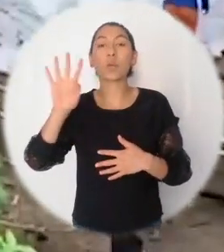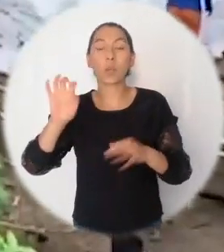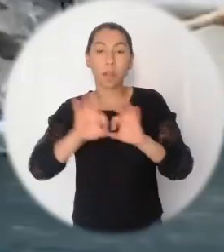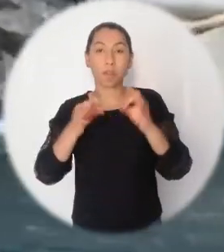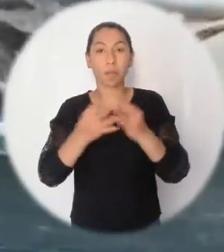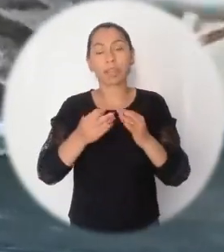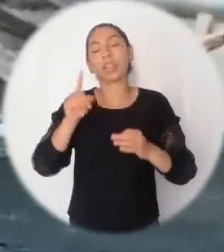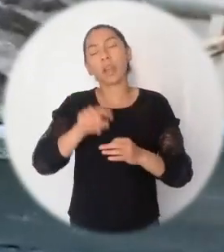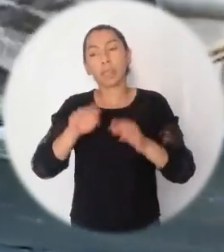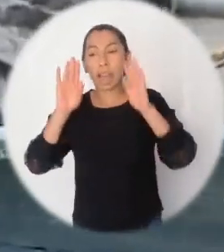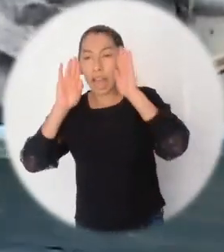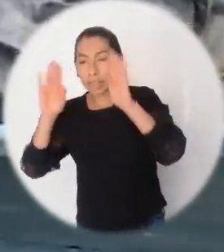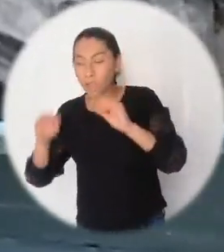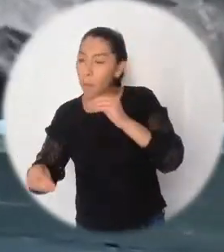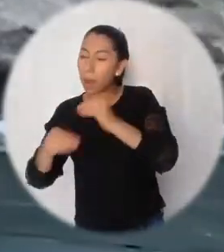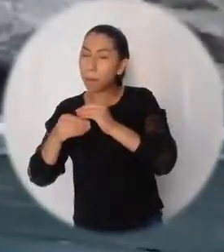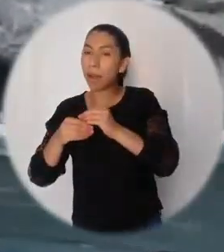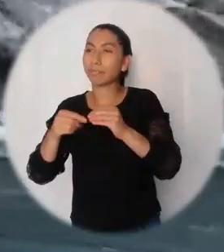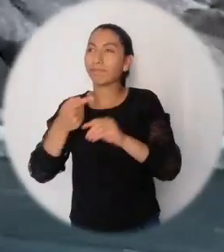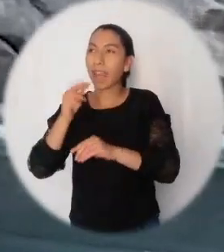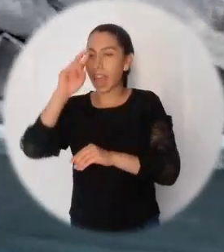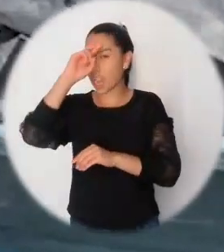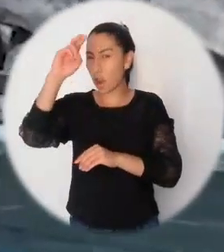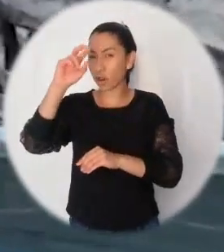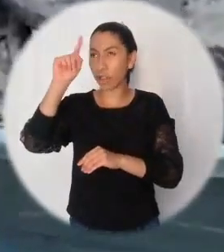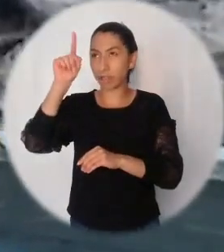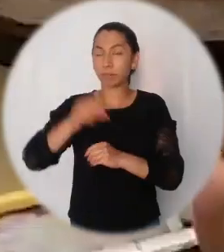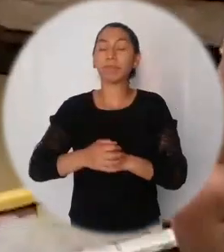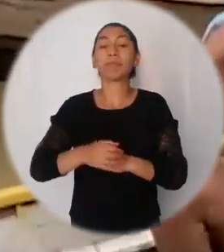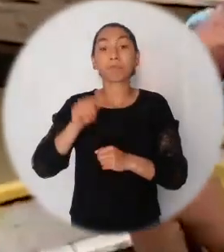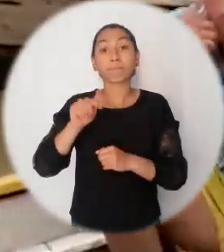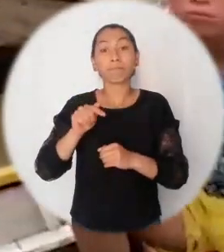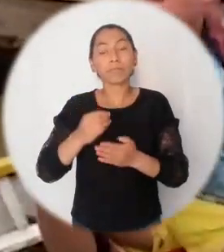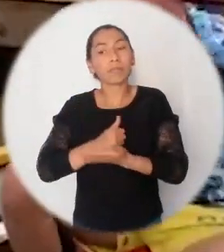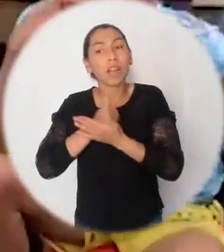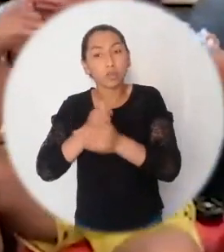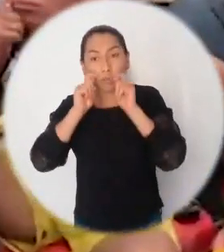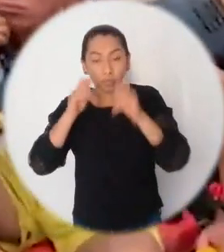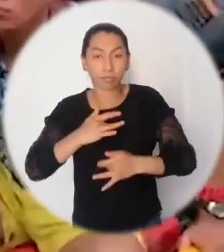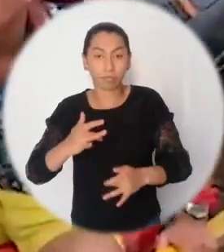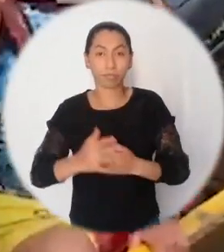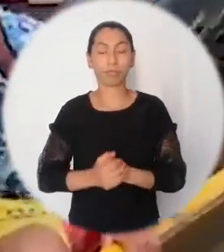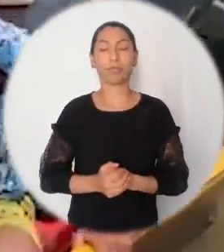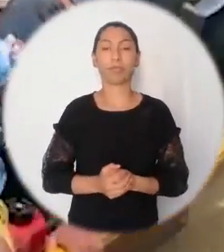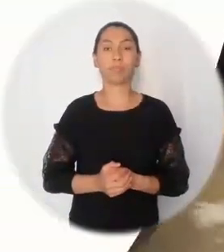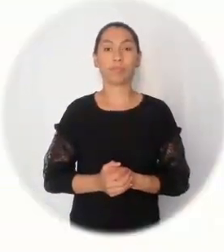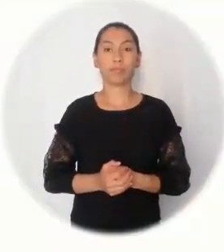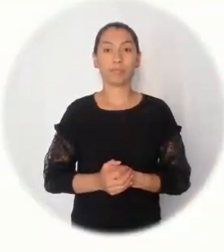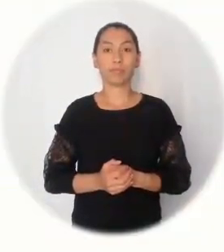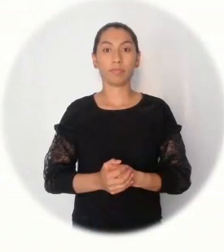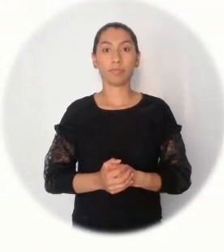De igual forma, se realizó una jornada de atención complementaria en la cabeza municipal de Piepató para la actualización de novedades de ayuda humanitaria de emergencia.